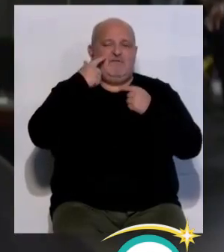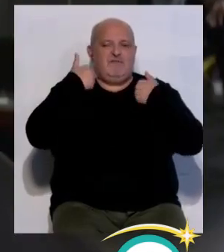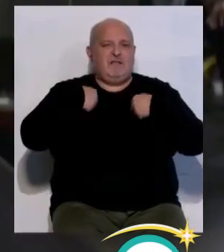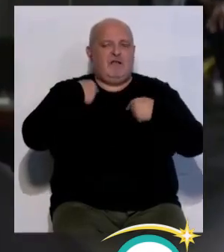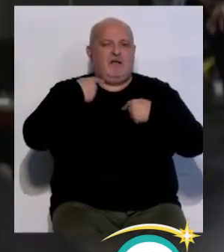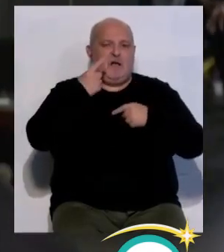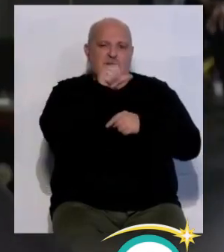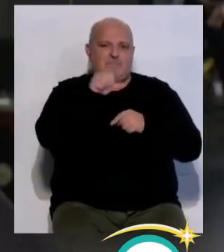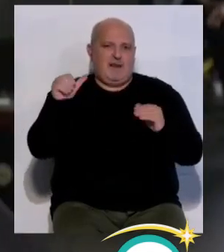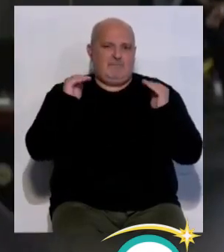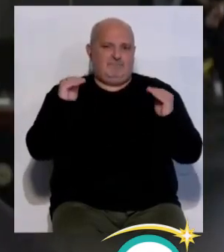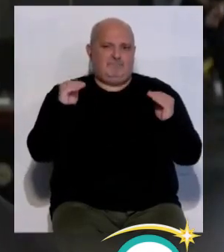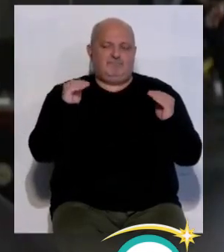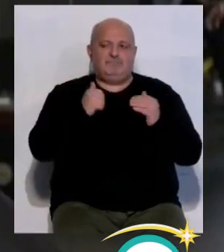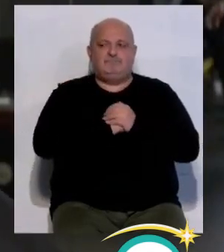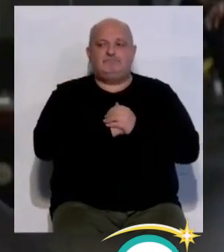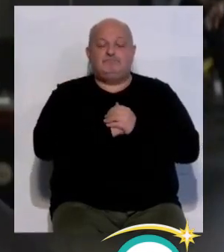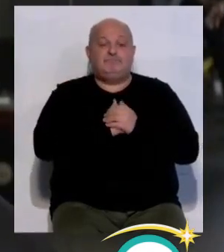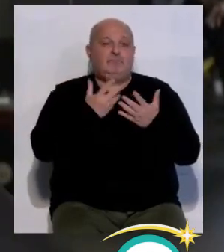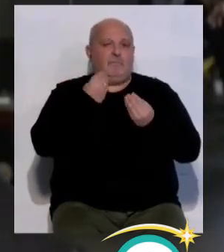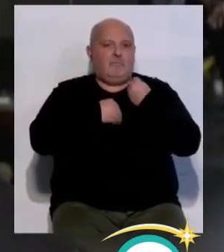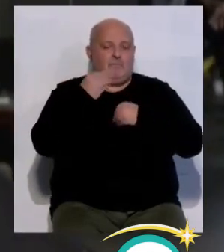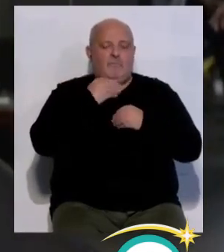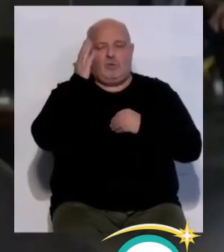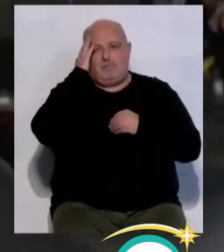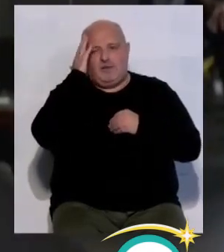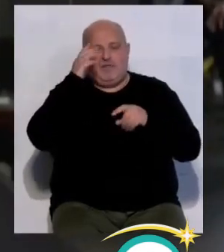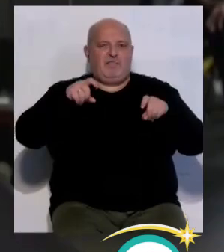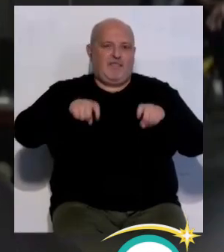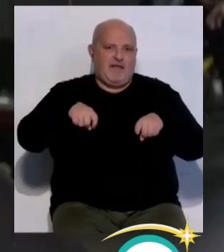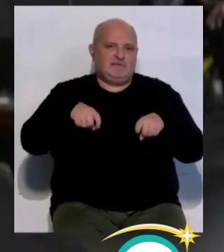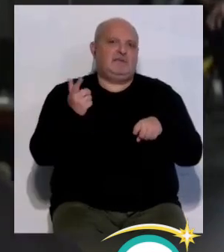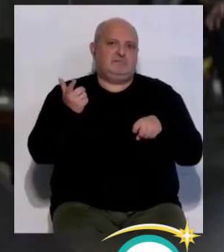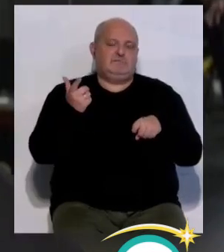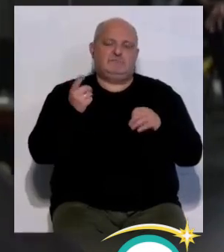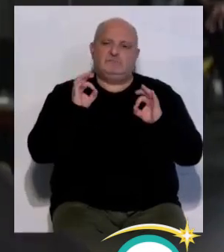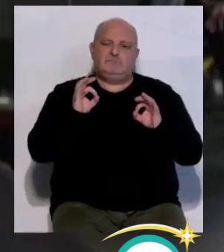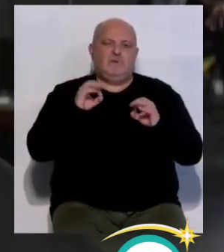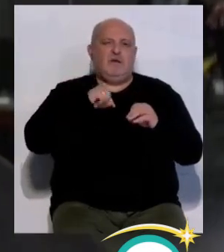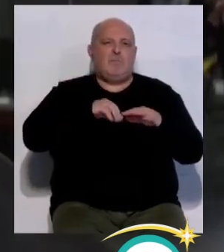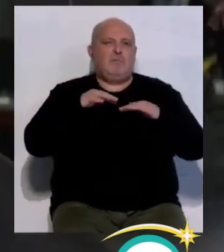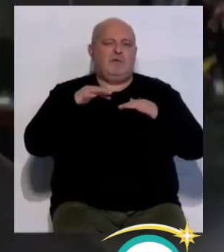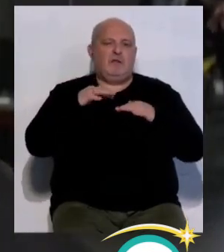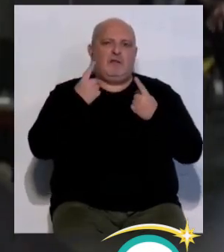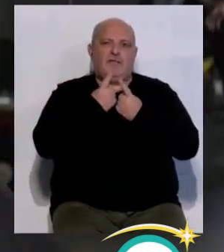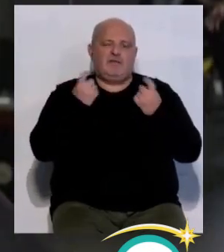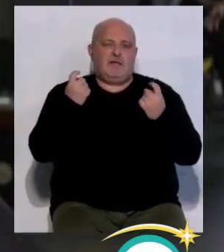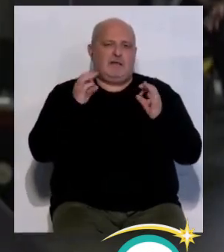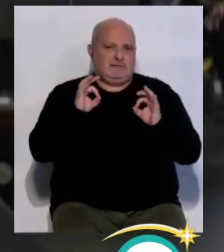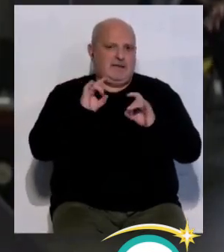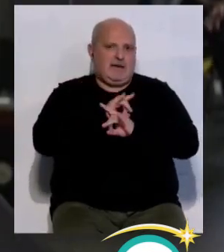físico a la semana, ¿vale? Como el comer, como el dormir, como descansar. Somos movimiento y necesitamos